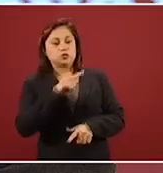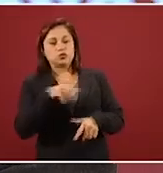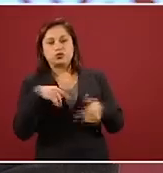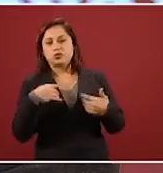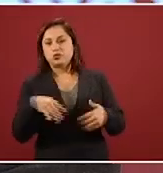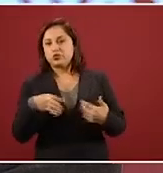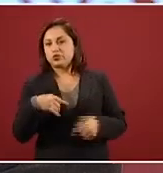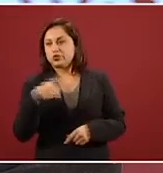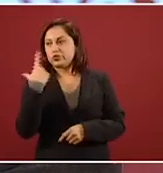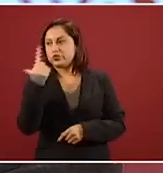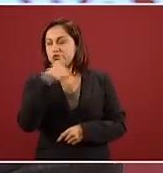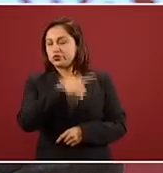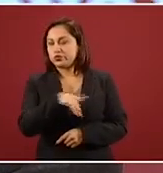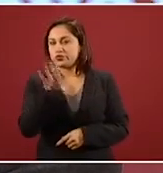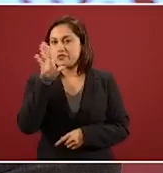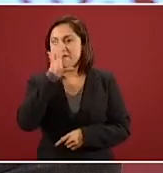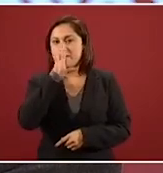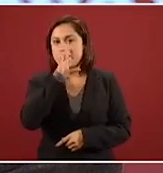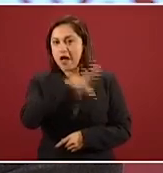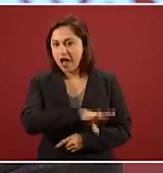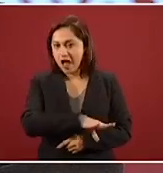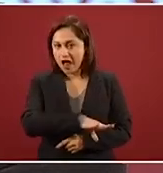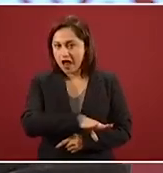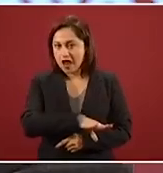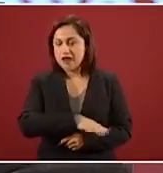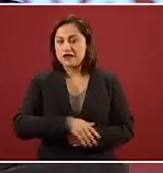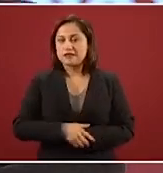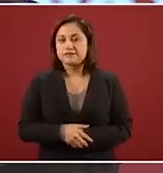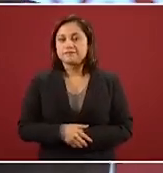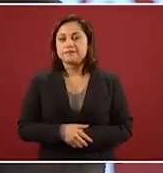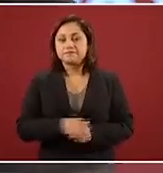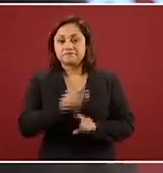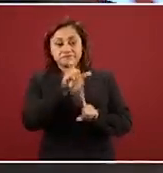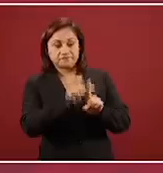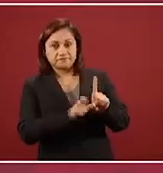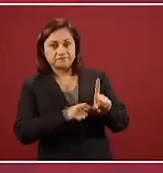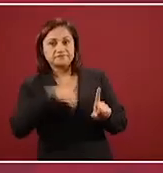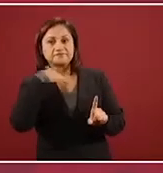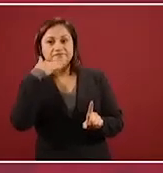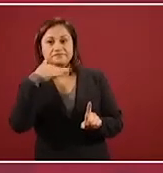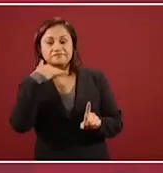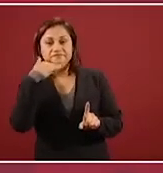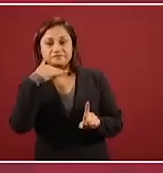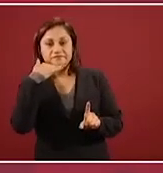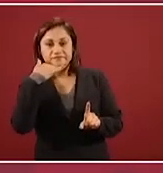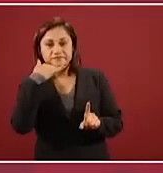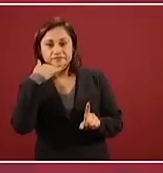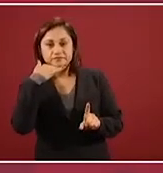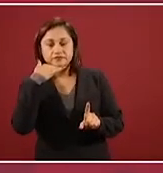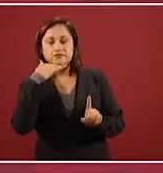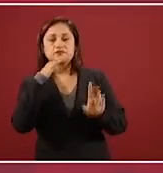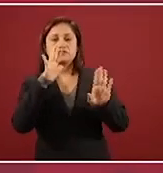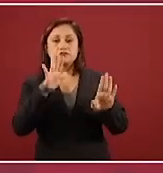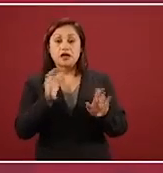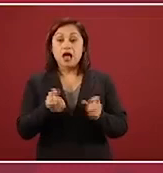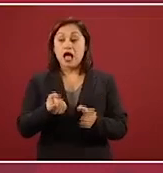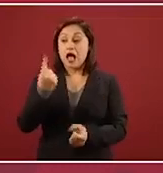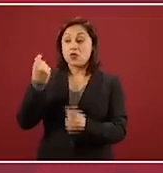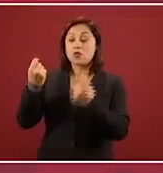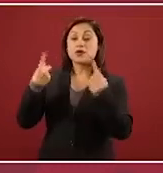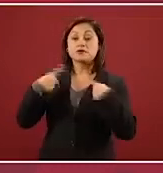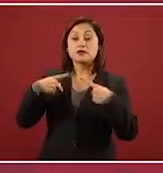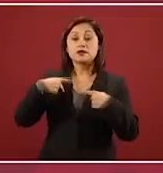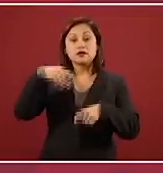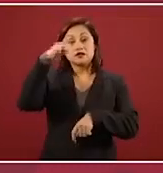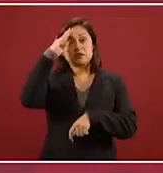a los corruptos. Y los que pensaban que no iban a haber cambios,